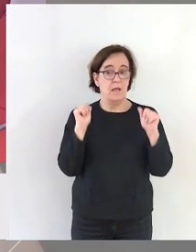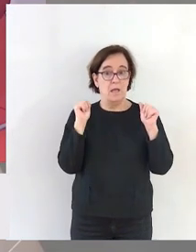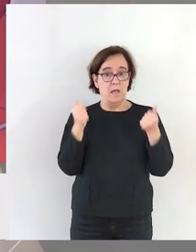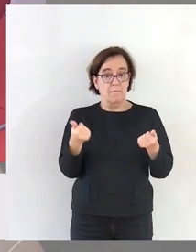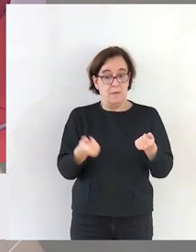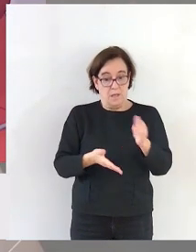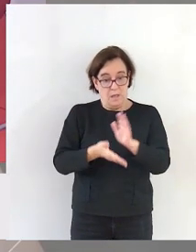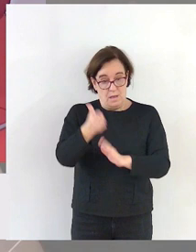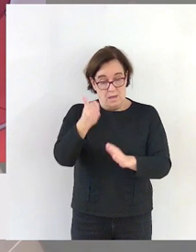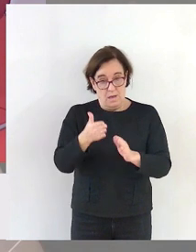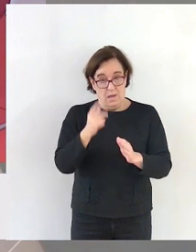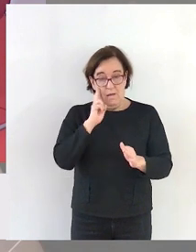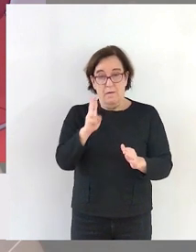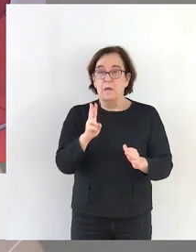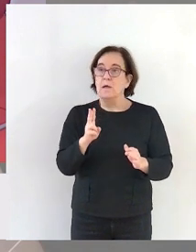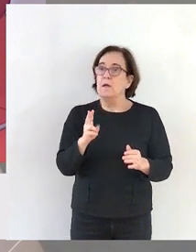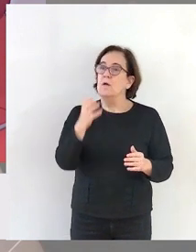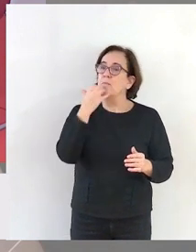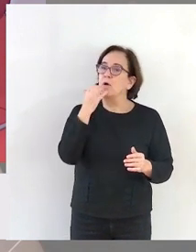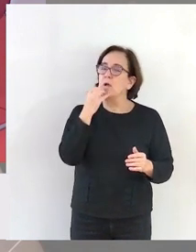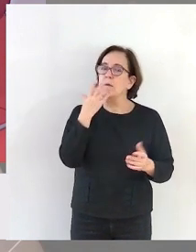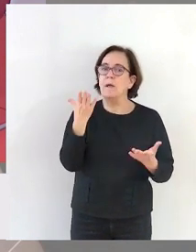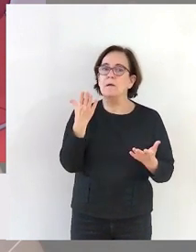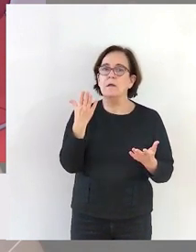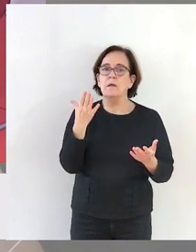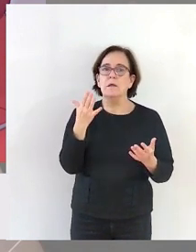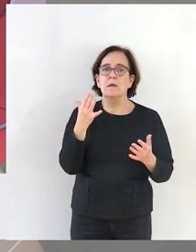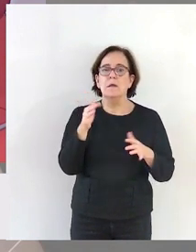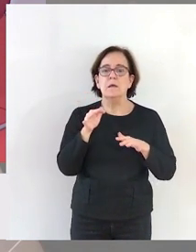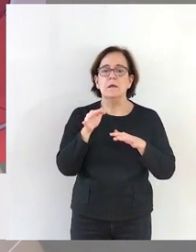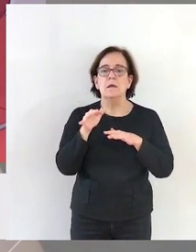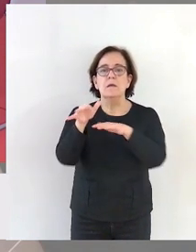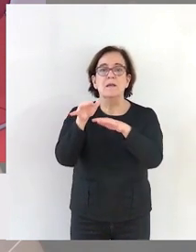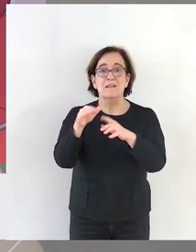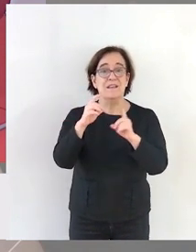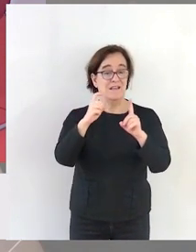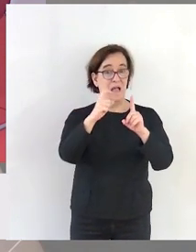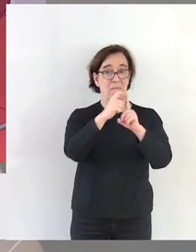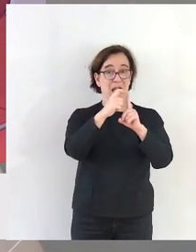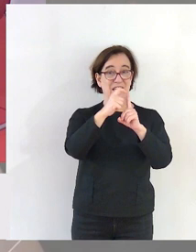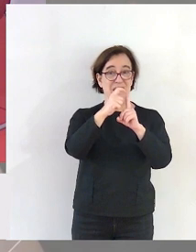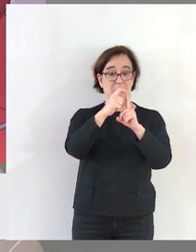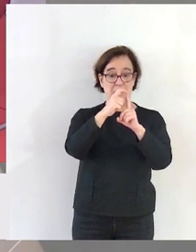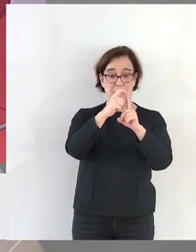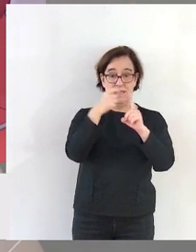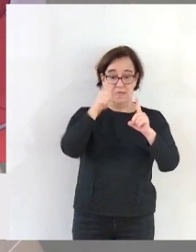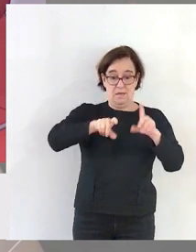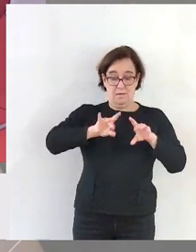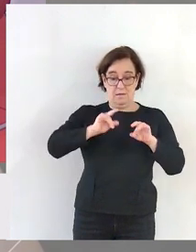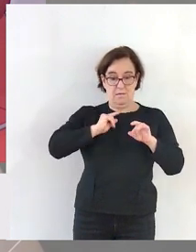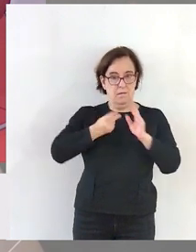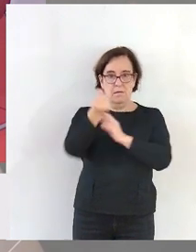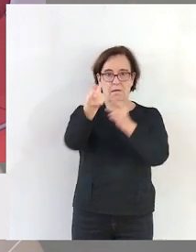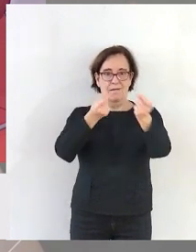las tendencias empezamos a ver por ejemplo Cómo se desplaza las personas pakistaníes y cómo salen del país y